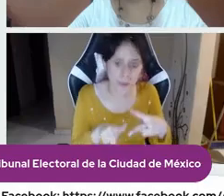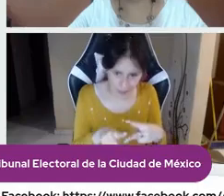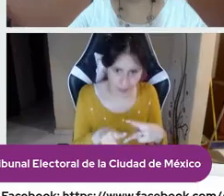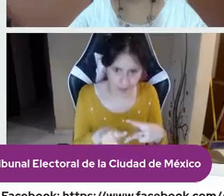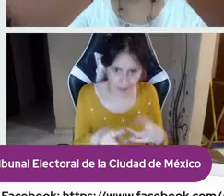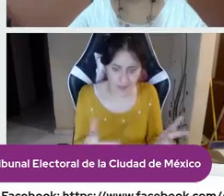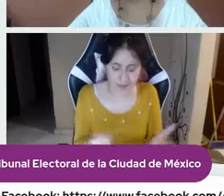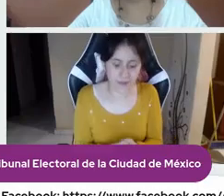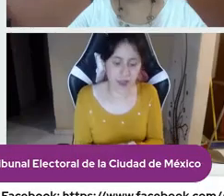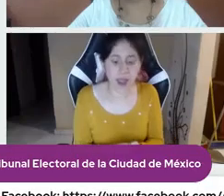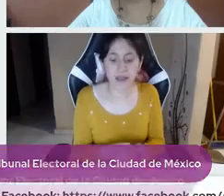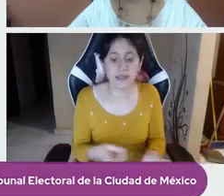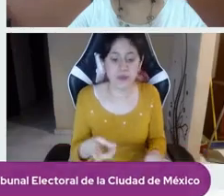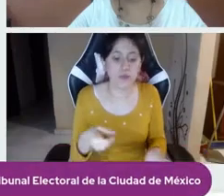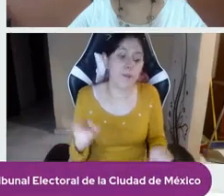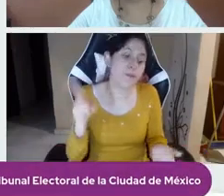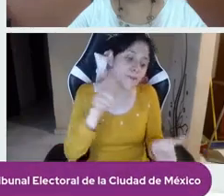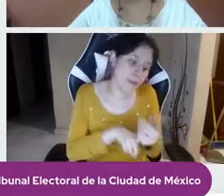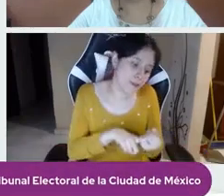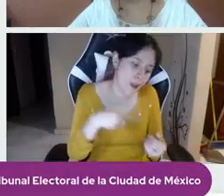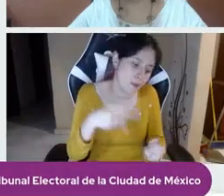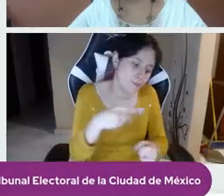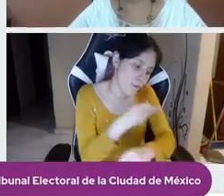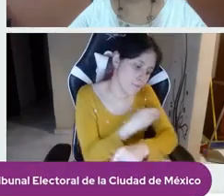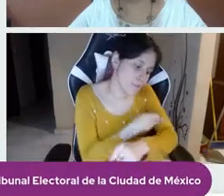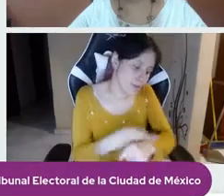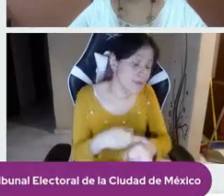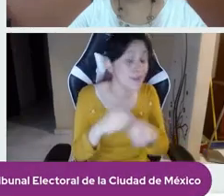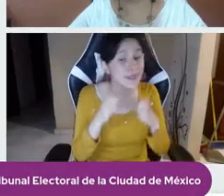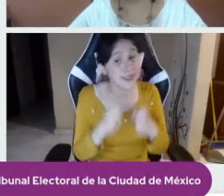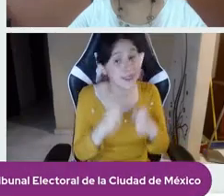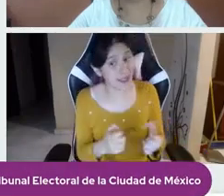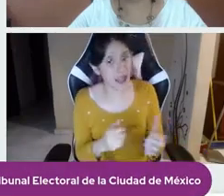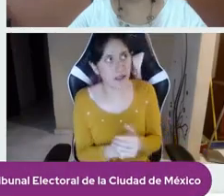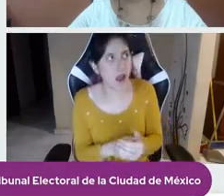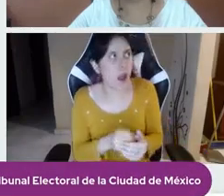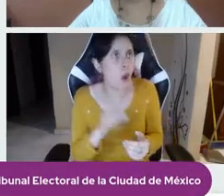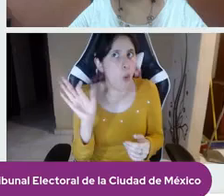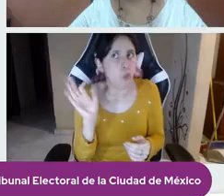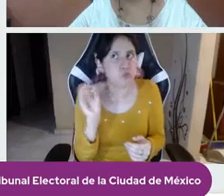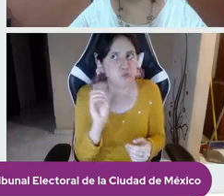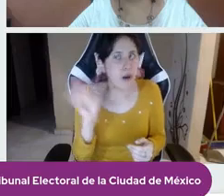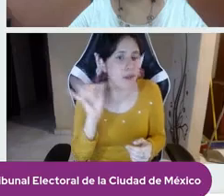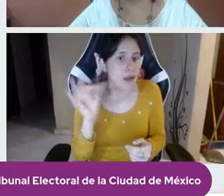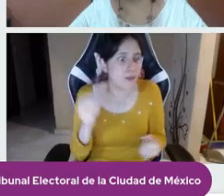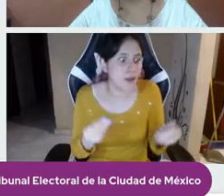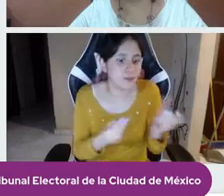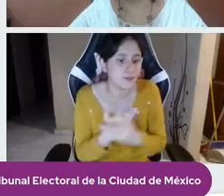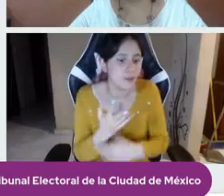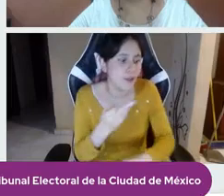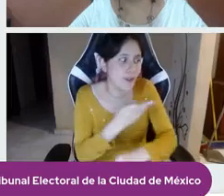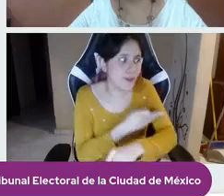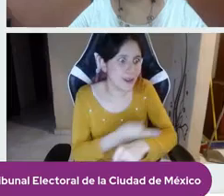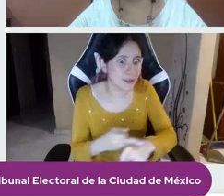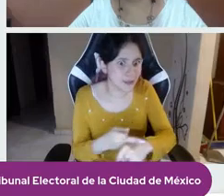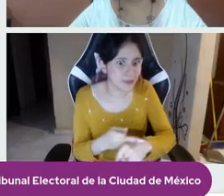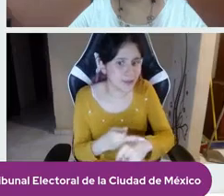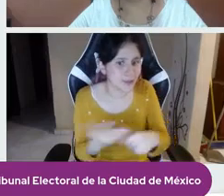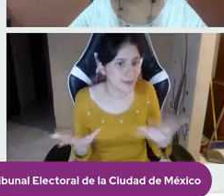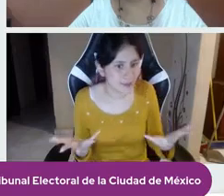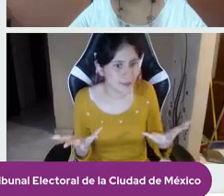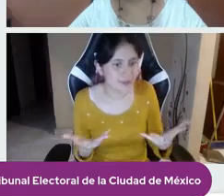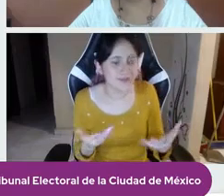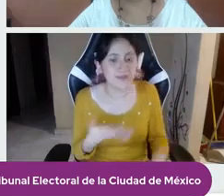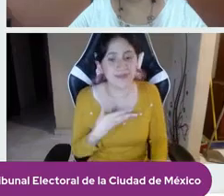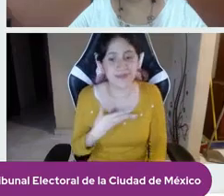familia nuclear, de tu familia que estás por formar quizá o que vas a querer formar o etcétera, ¿no? Entonces, tiene que ver